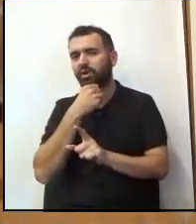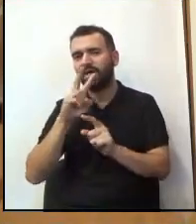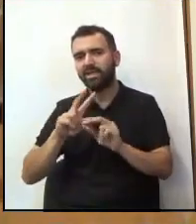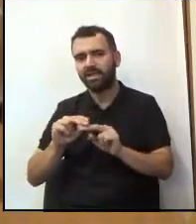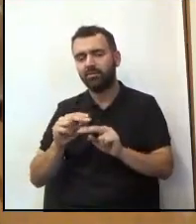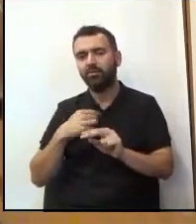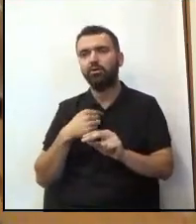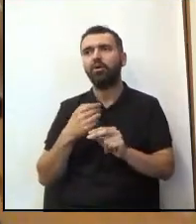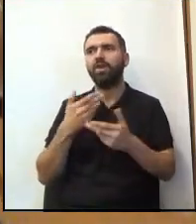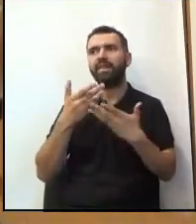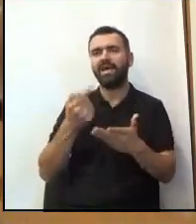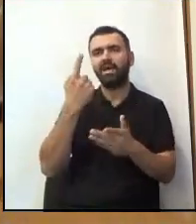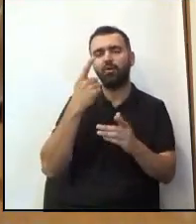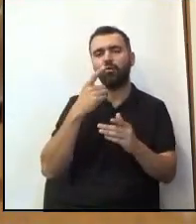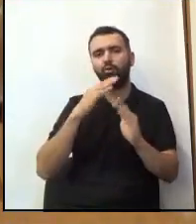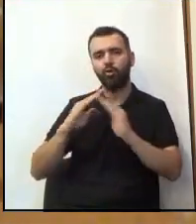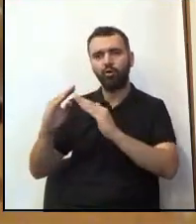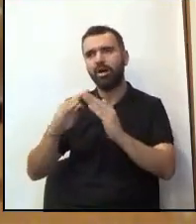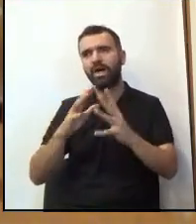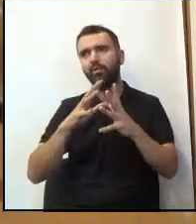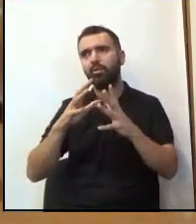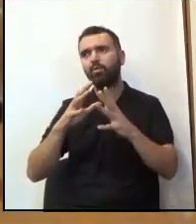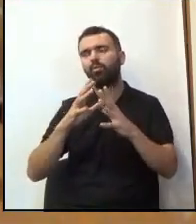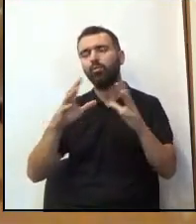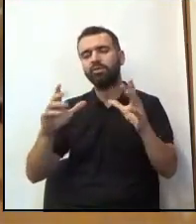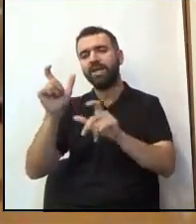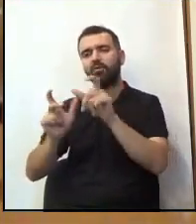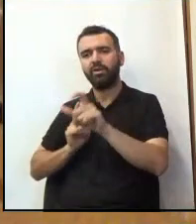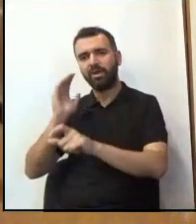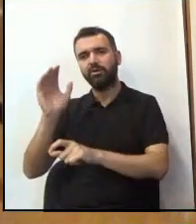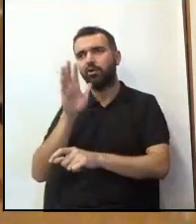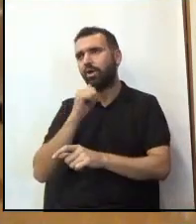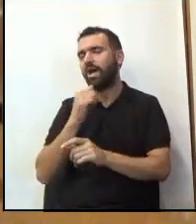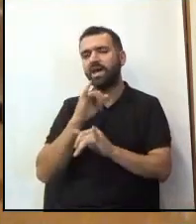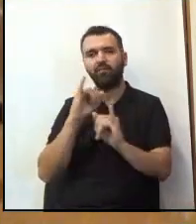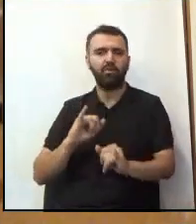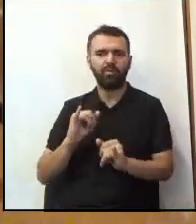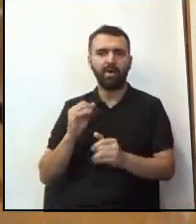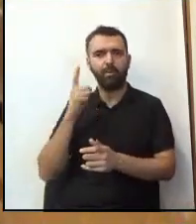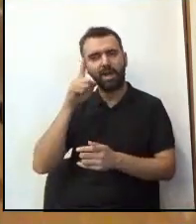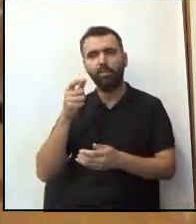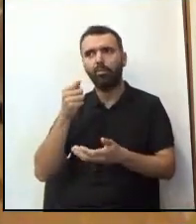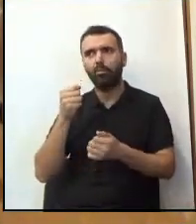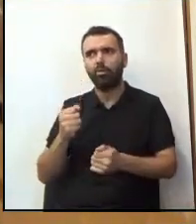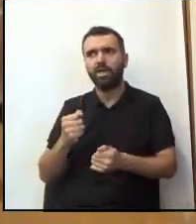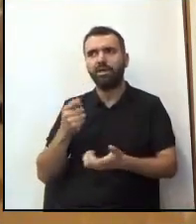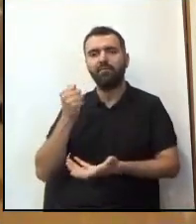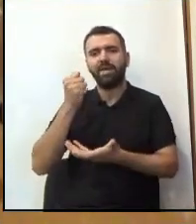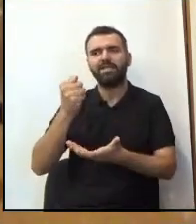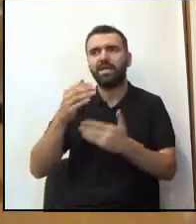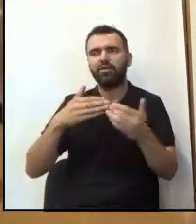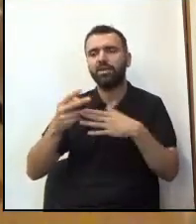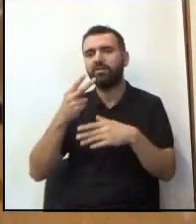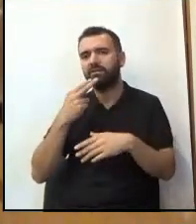hogar. Muchas veces no tienen, bueno, muchos adultos, personas mayores no tienen medios para poder financiar dónde vivir, o muchos viven